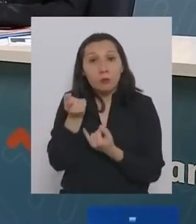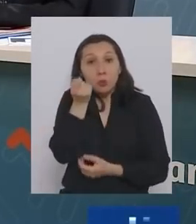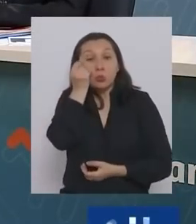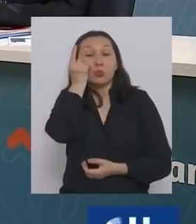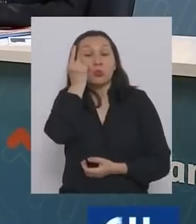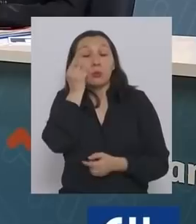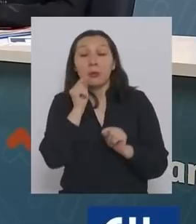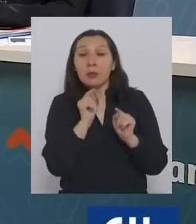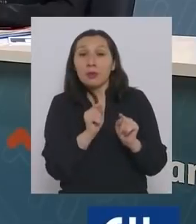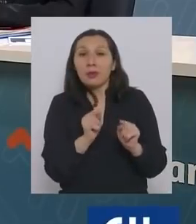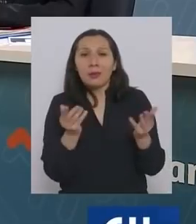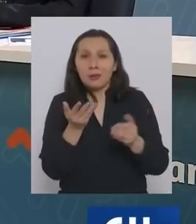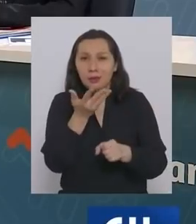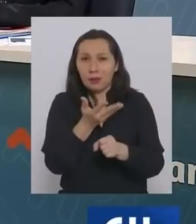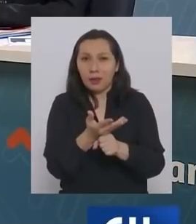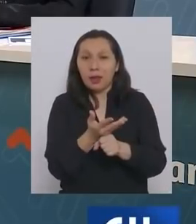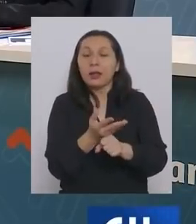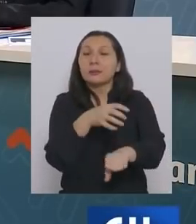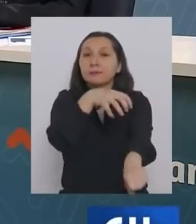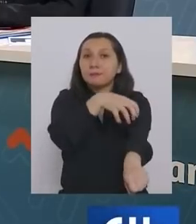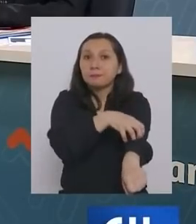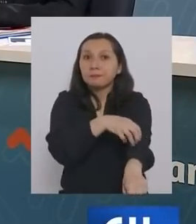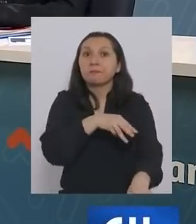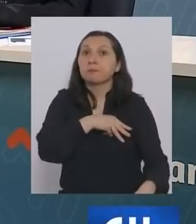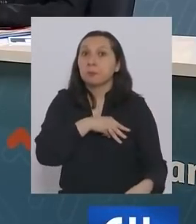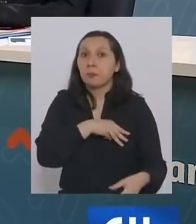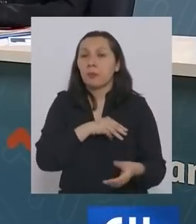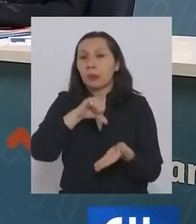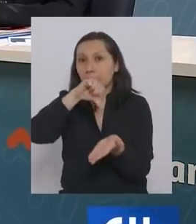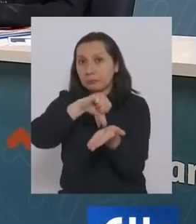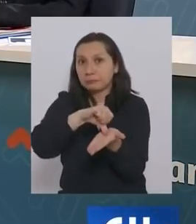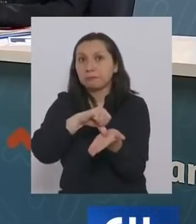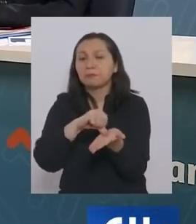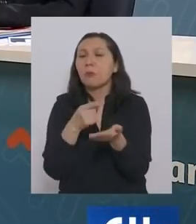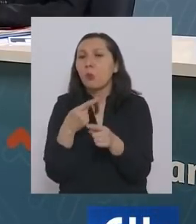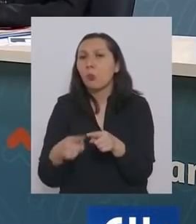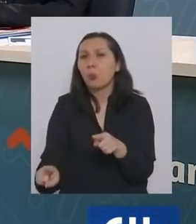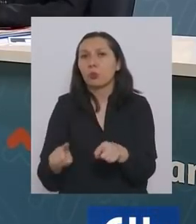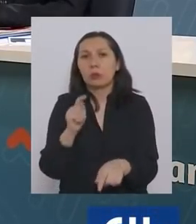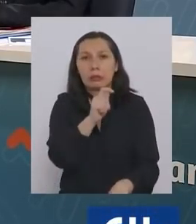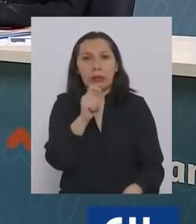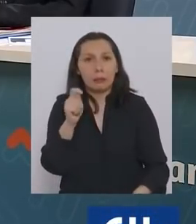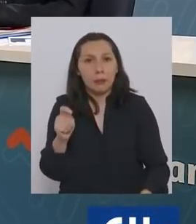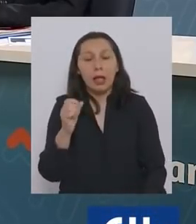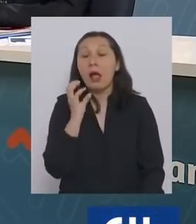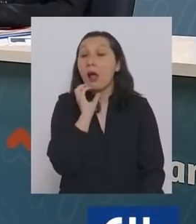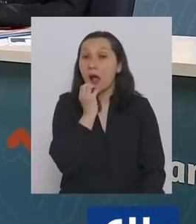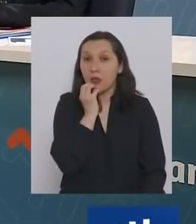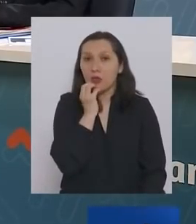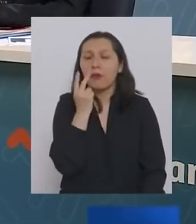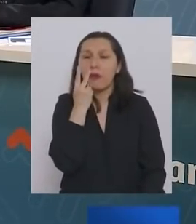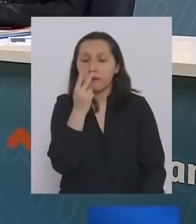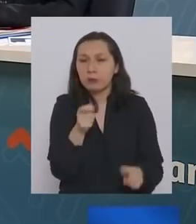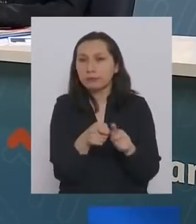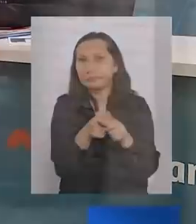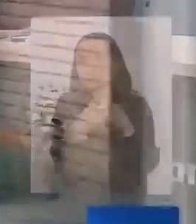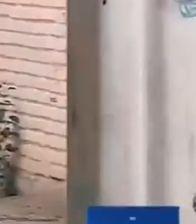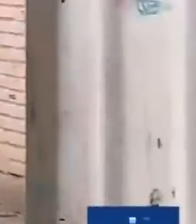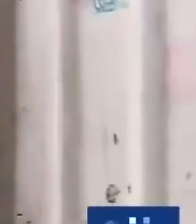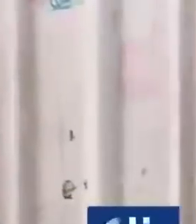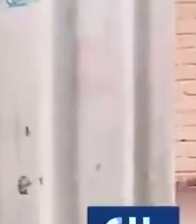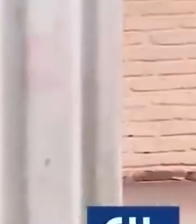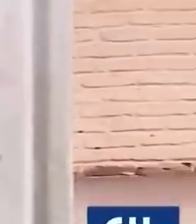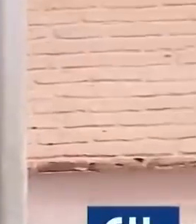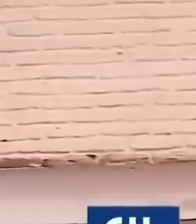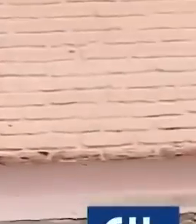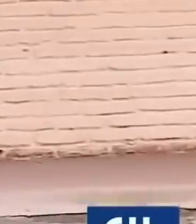era que... Confirmado entonces que esta alza explosiva es precisamente producto de Omicron, son 1.046 los